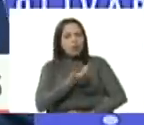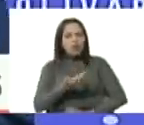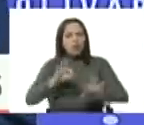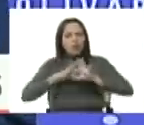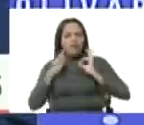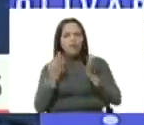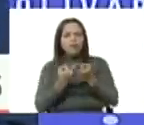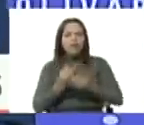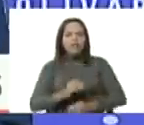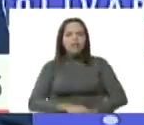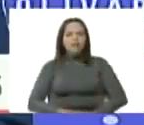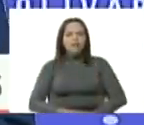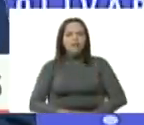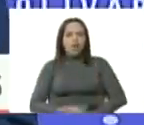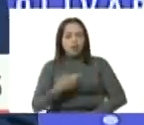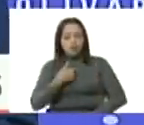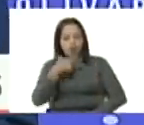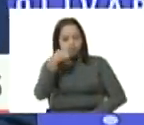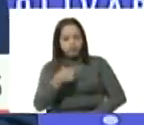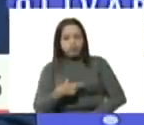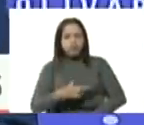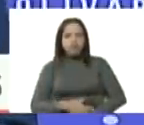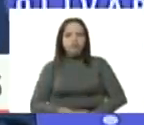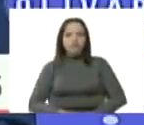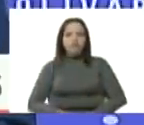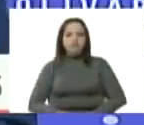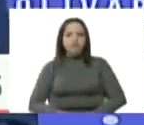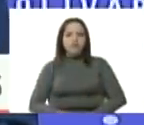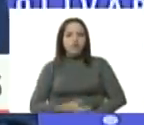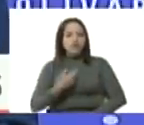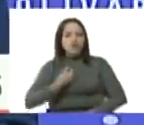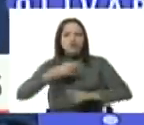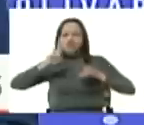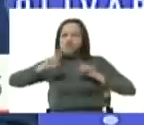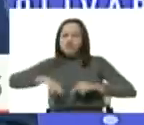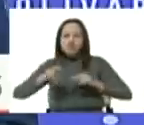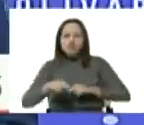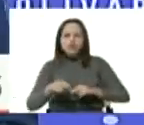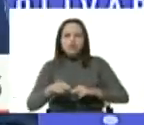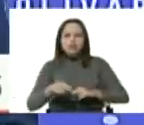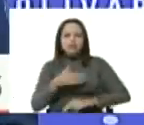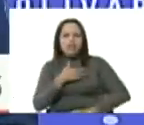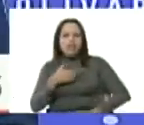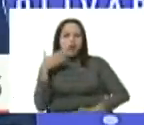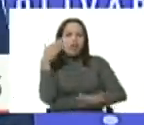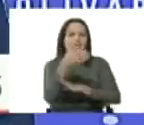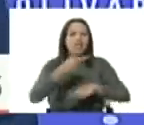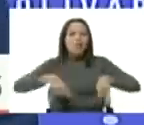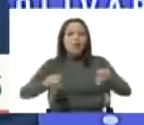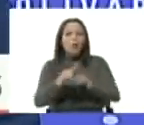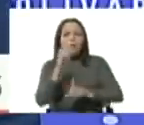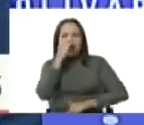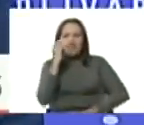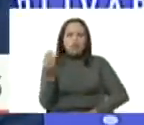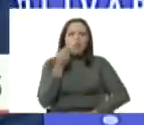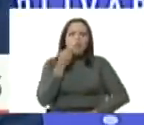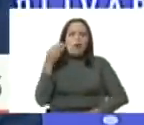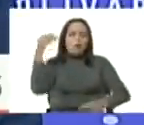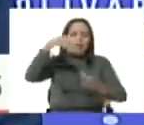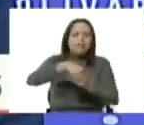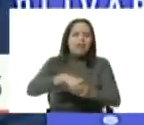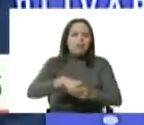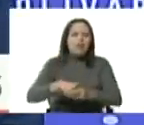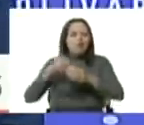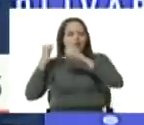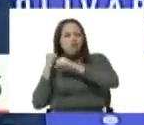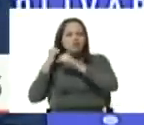familia. Soy. Y nunca se me ha ocurrido ir como un payaso, como un imbécil, a meterme en una procesión